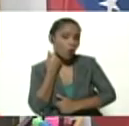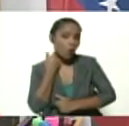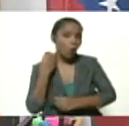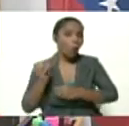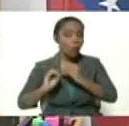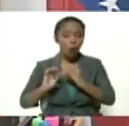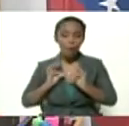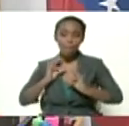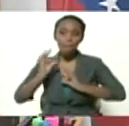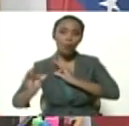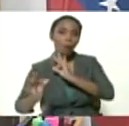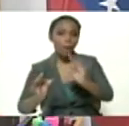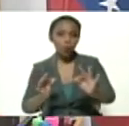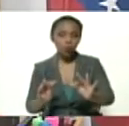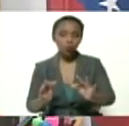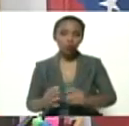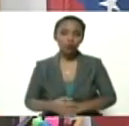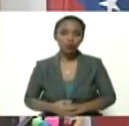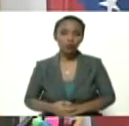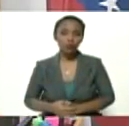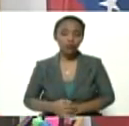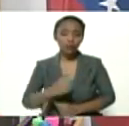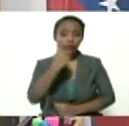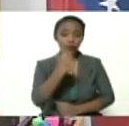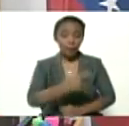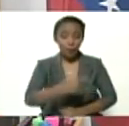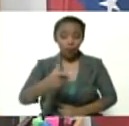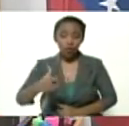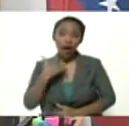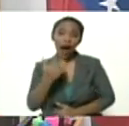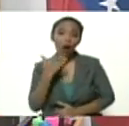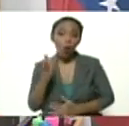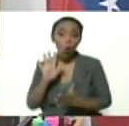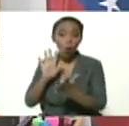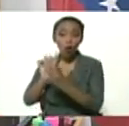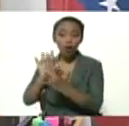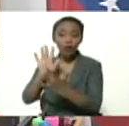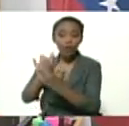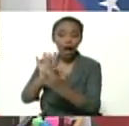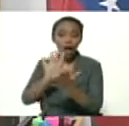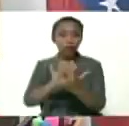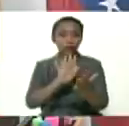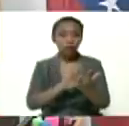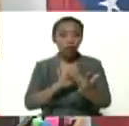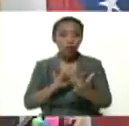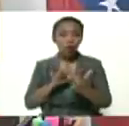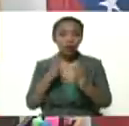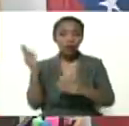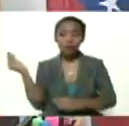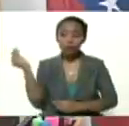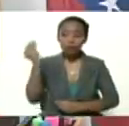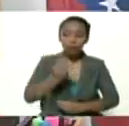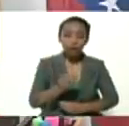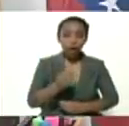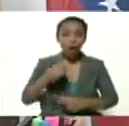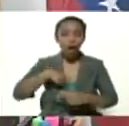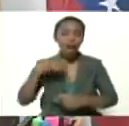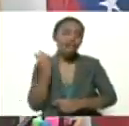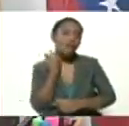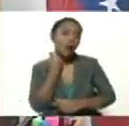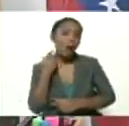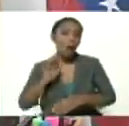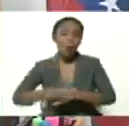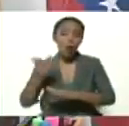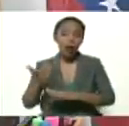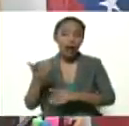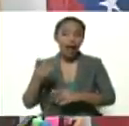transmisión de gente que tuvo algún tipo de vinculación y trajo la enfermedad, porque la enfermedad entró